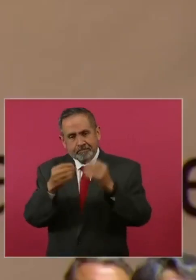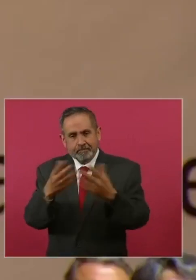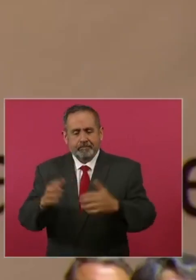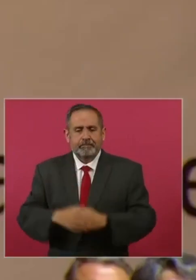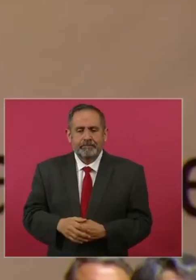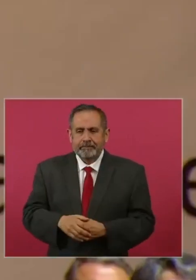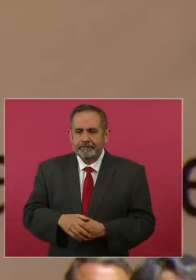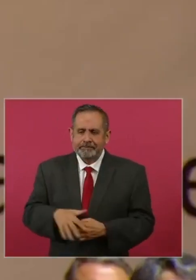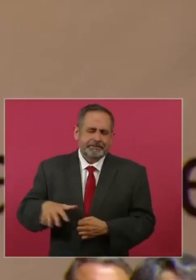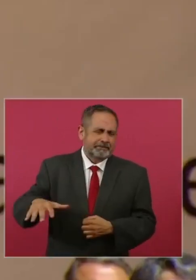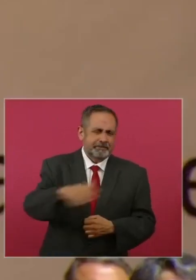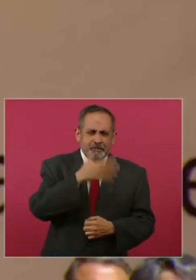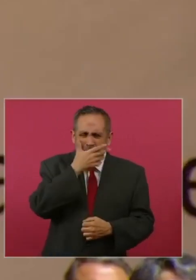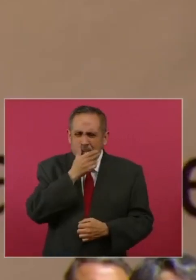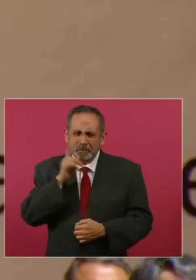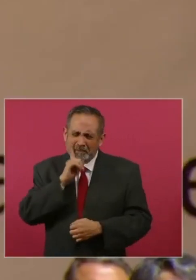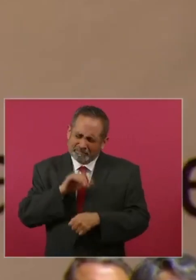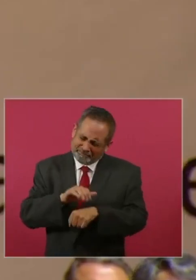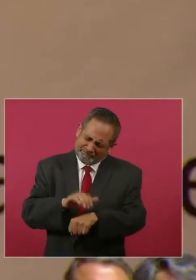things to say. Amigas y amigos,